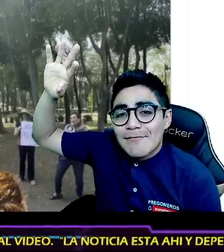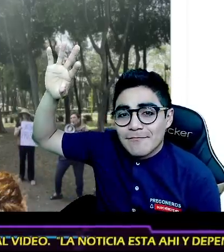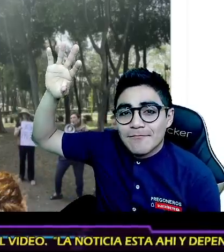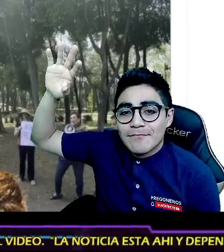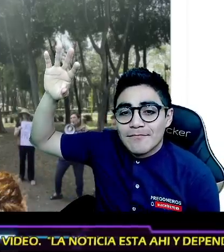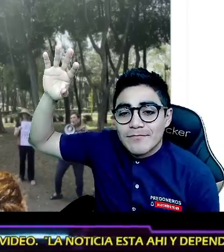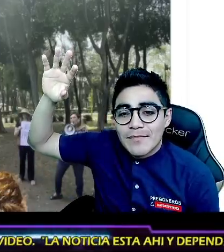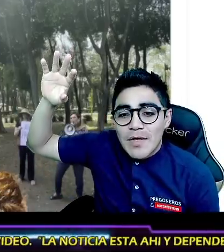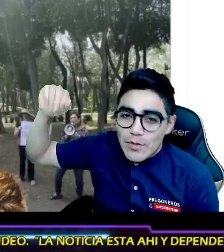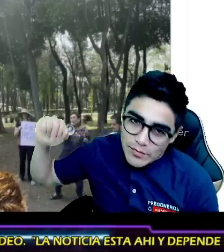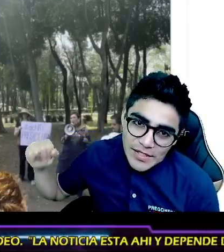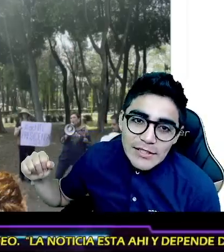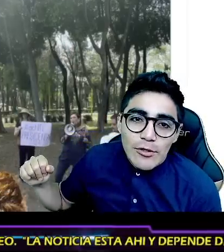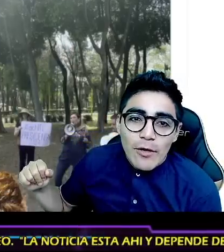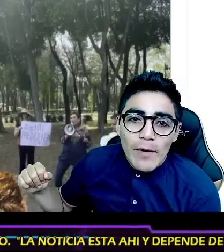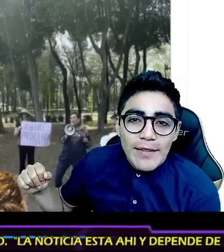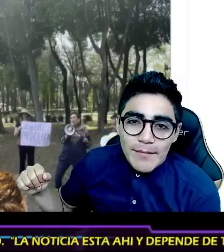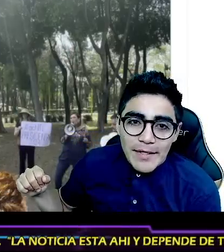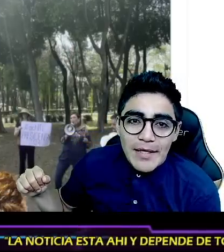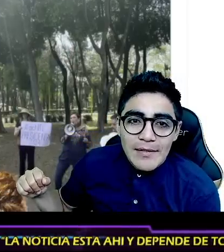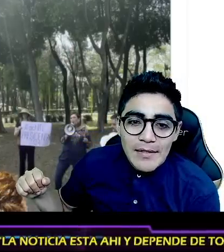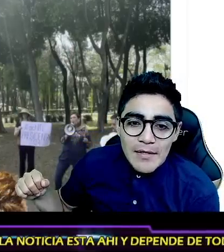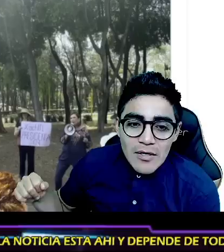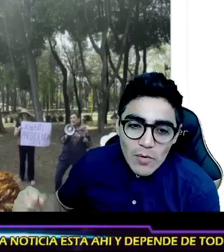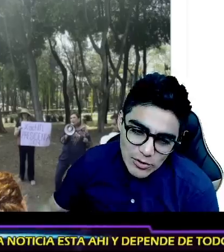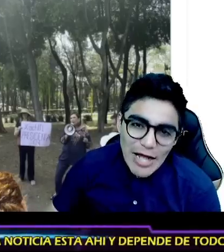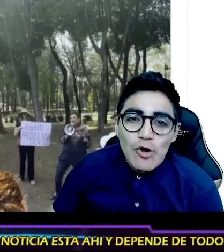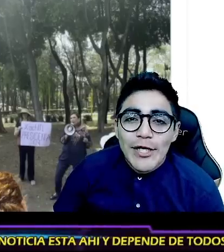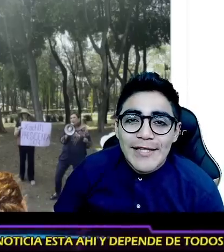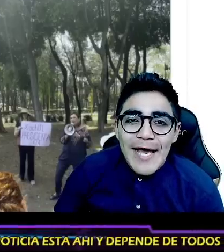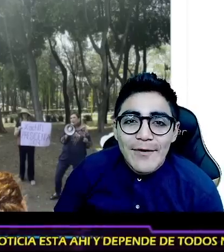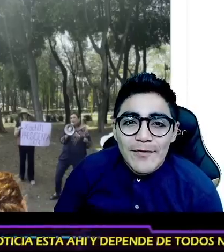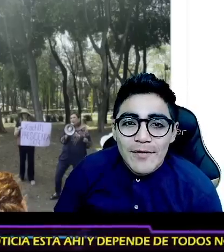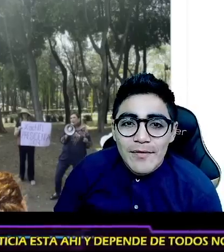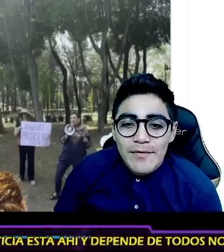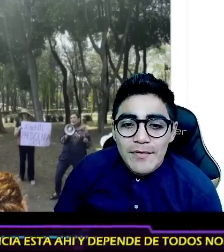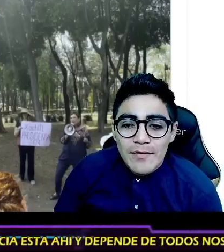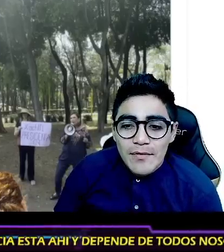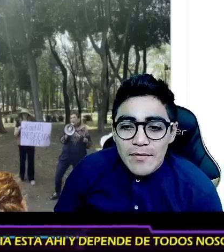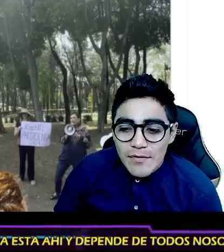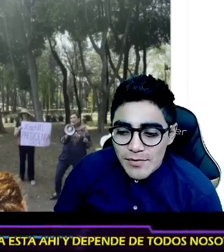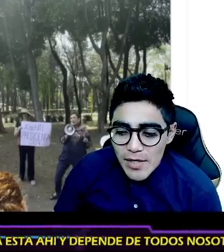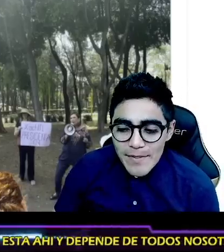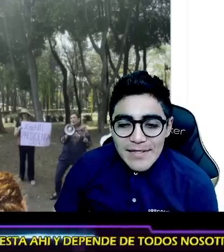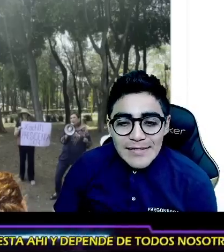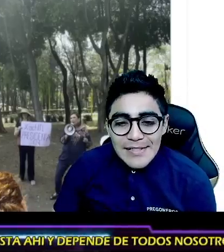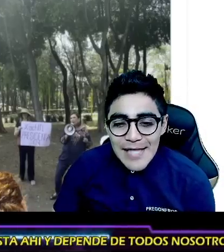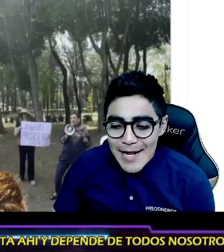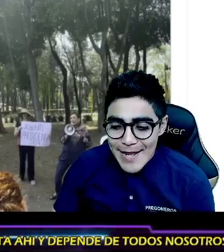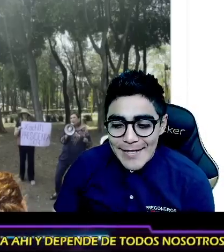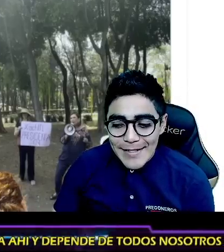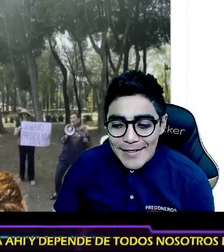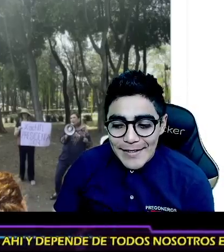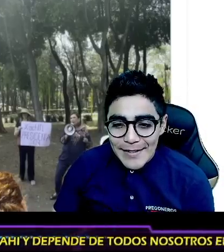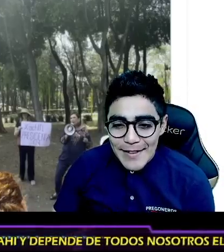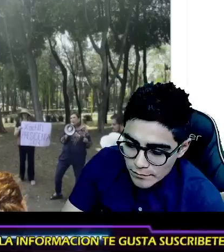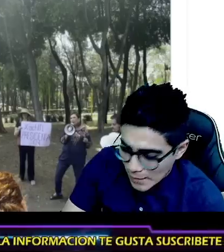ahí. Y ustedes lo recuerdan, ¿verdad? Cuando la corretearon. Solamente así